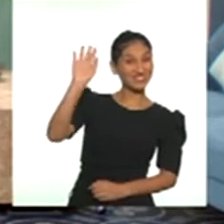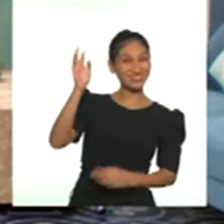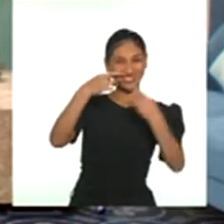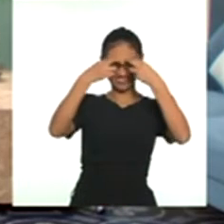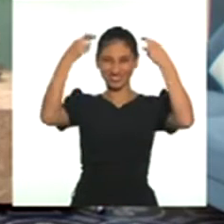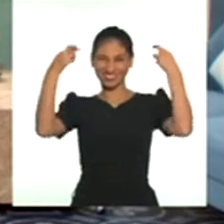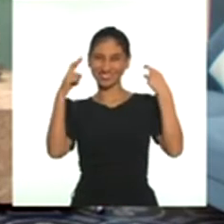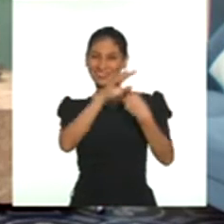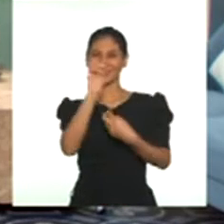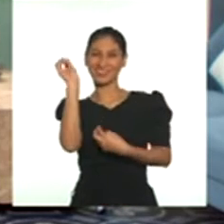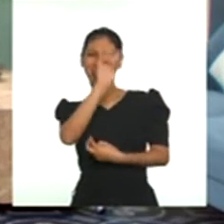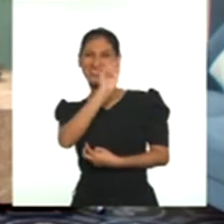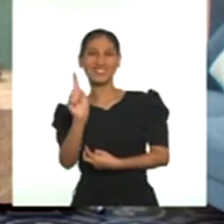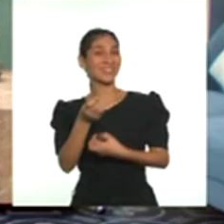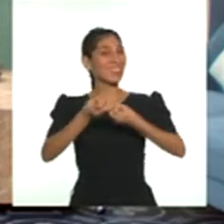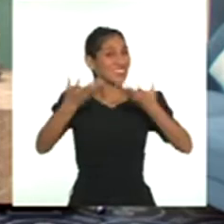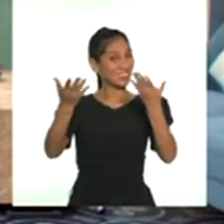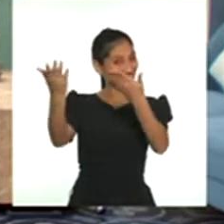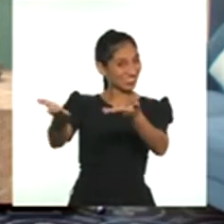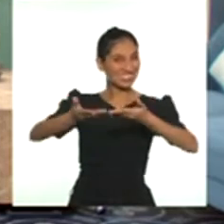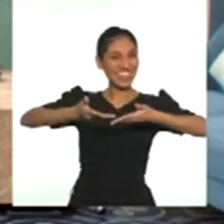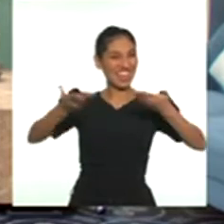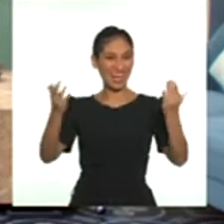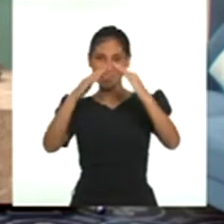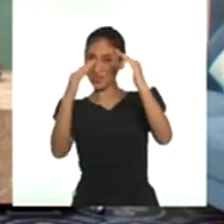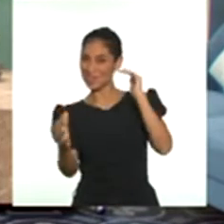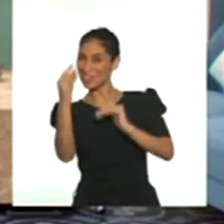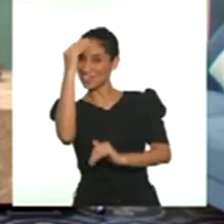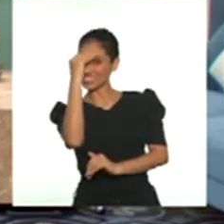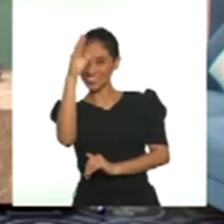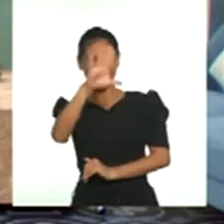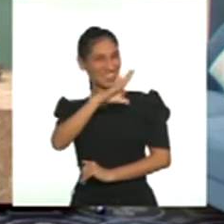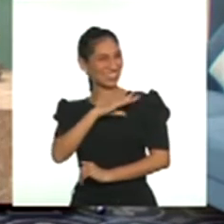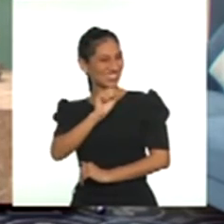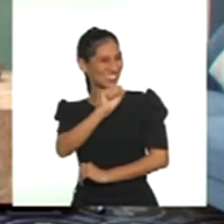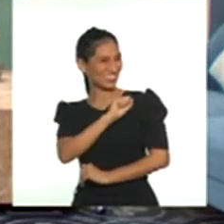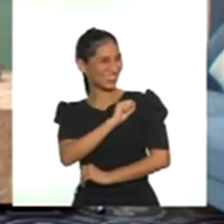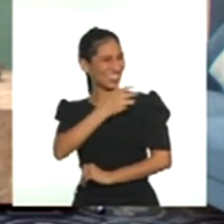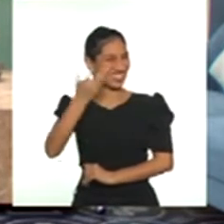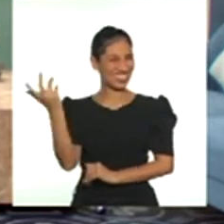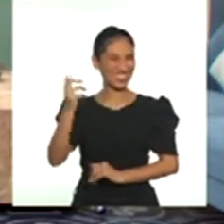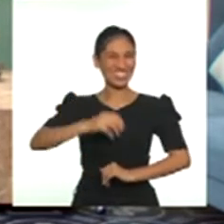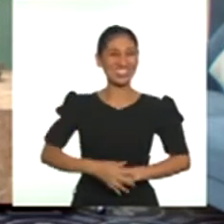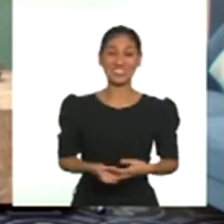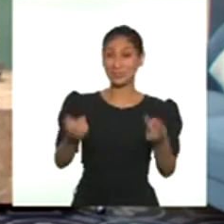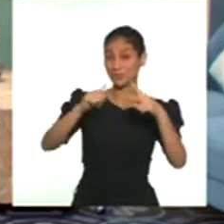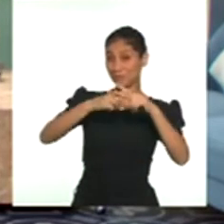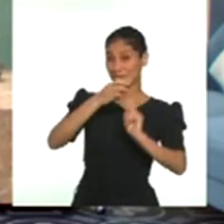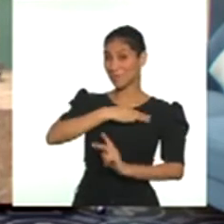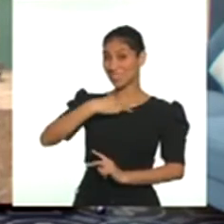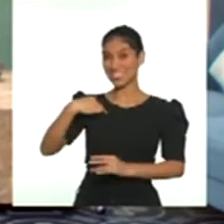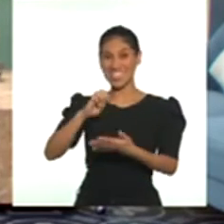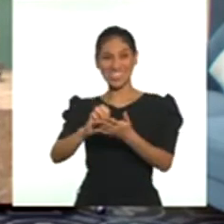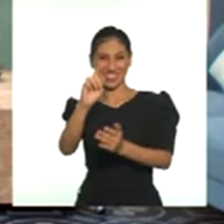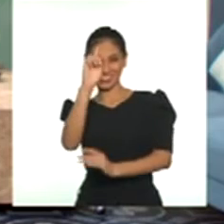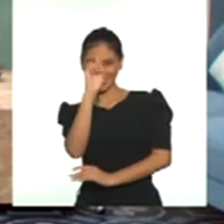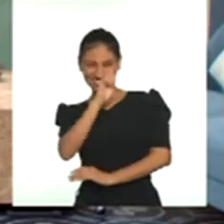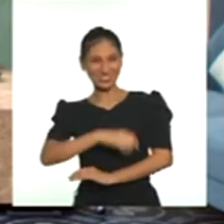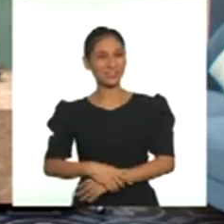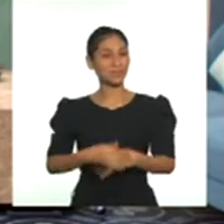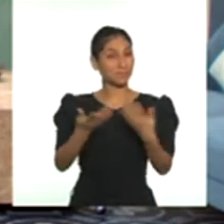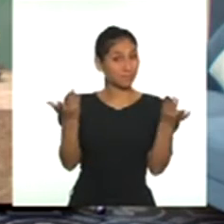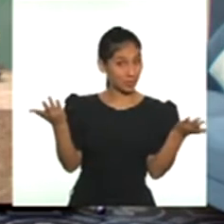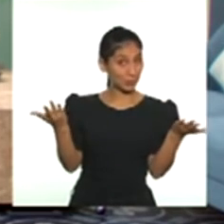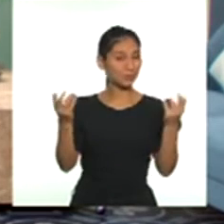Hola, Promo 2021, ¿cómo están? Bienvenidas y bienvenidos a Aprendo en Casa para quinto de secundaria, una iniciativa del Ministerio